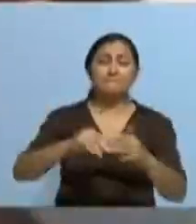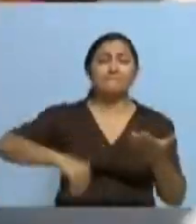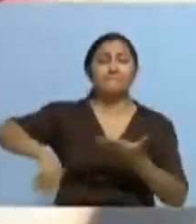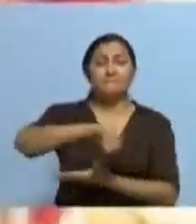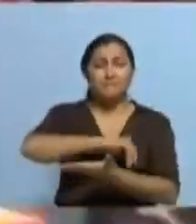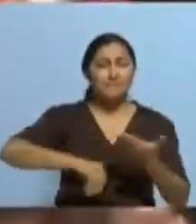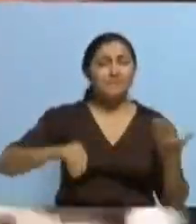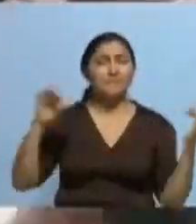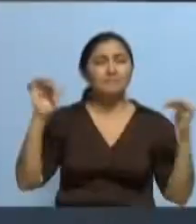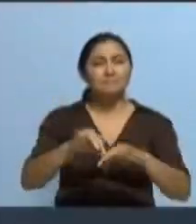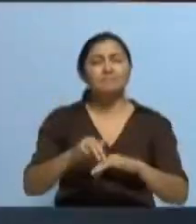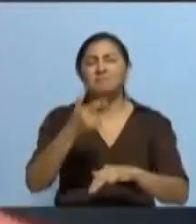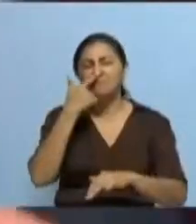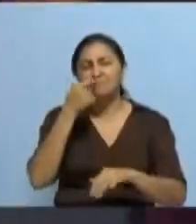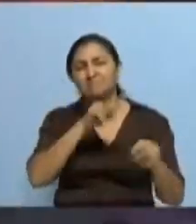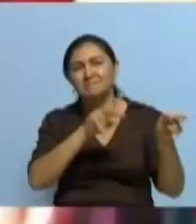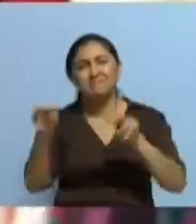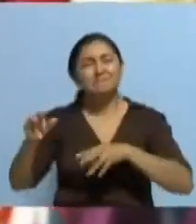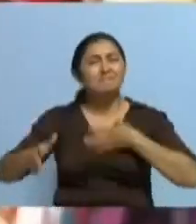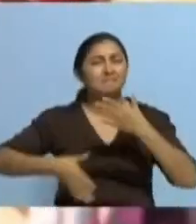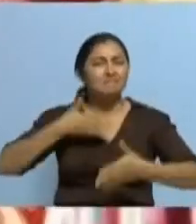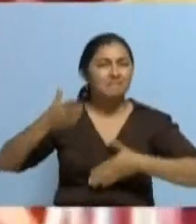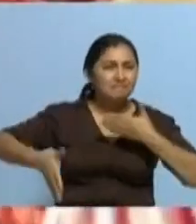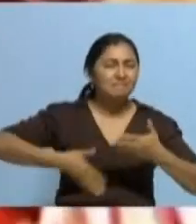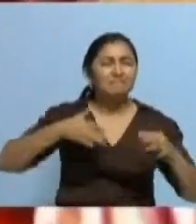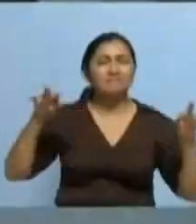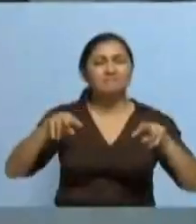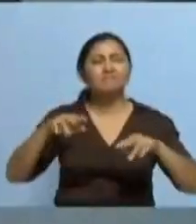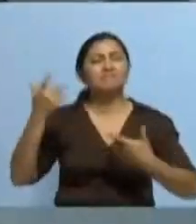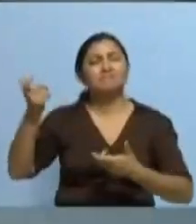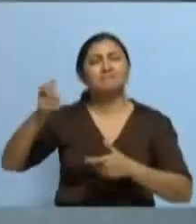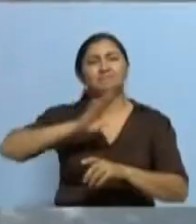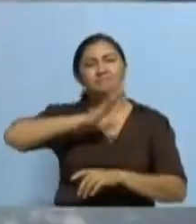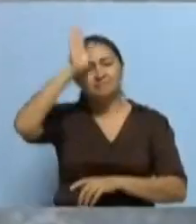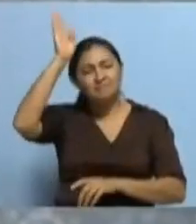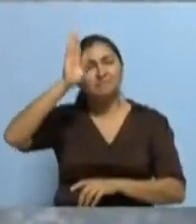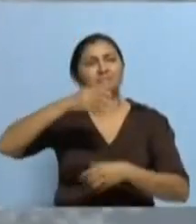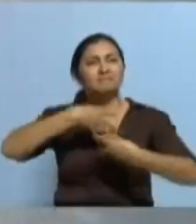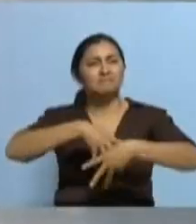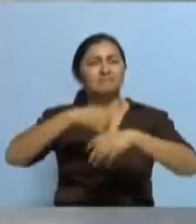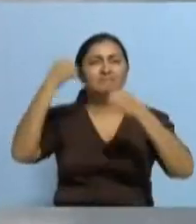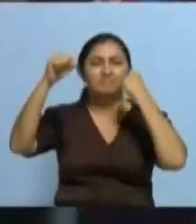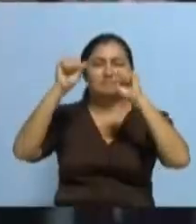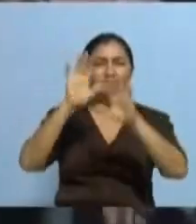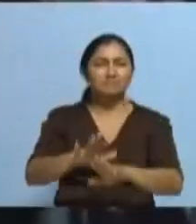vivan y disfruten de esta celebración donde reinará la tradición y la cultura carnavalera.